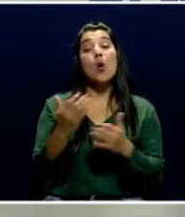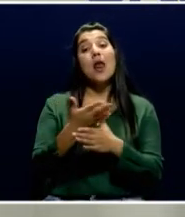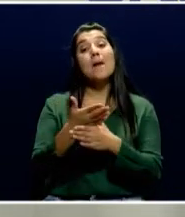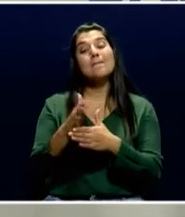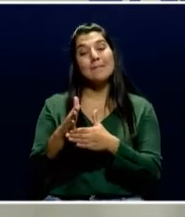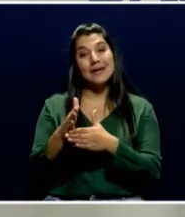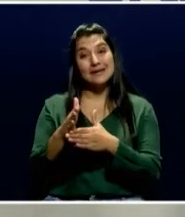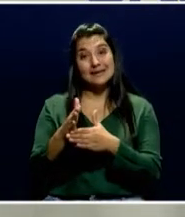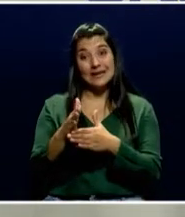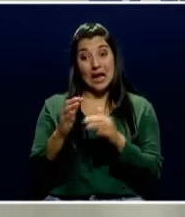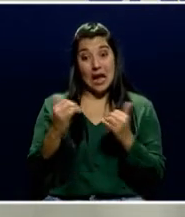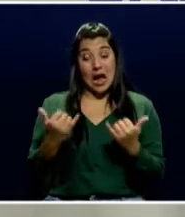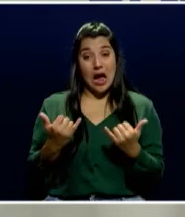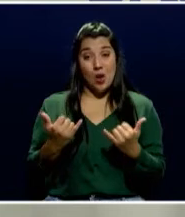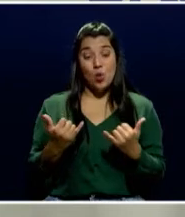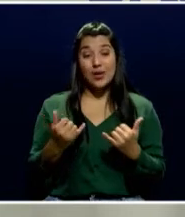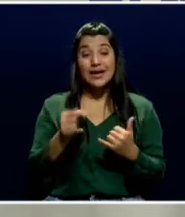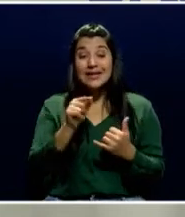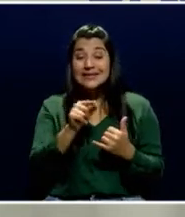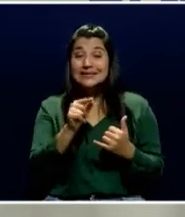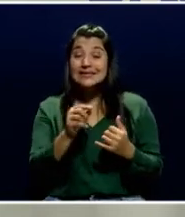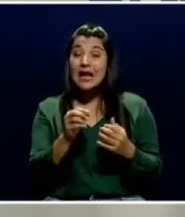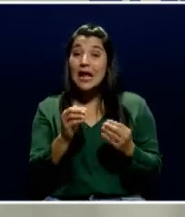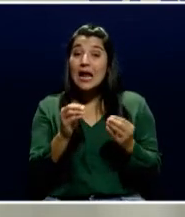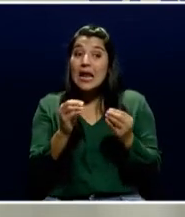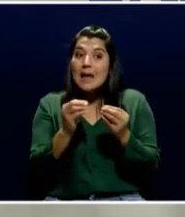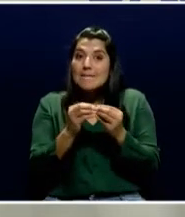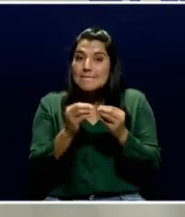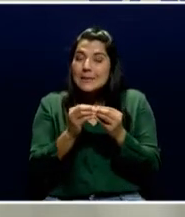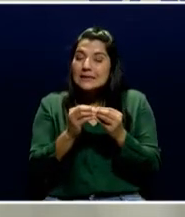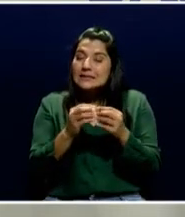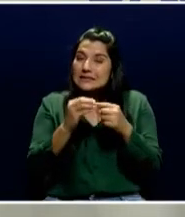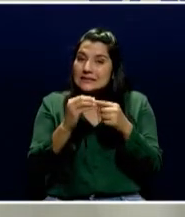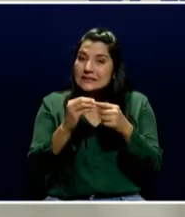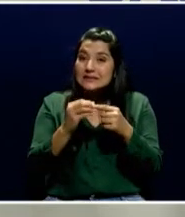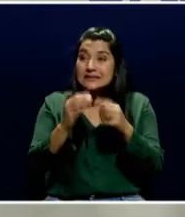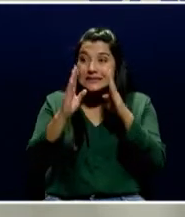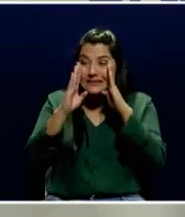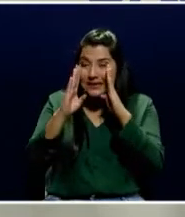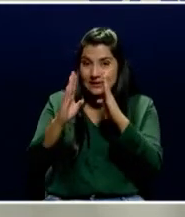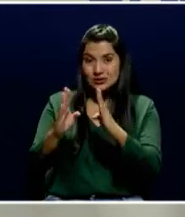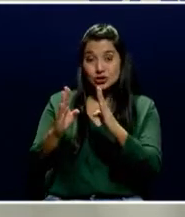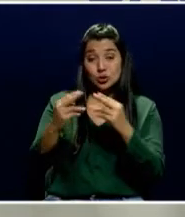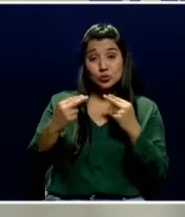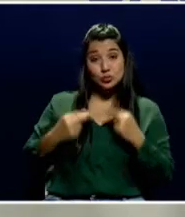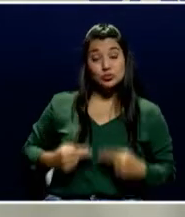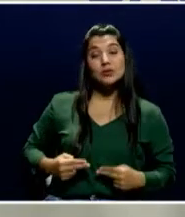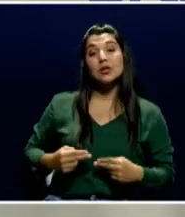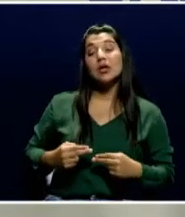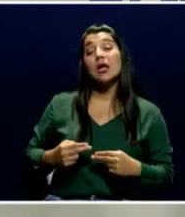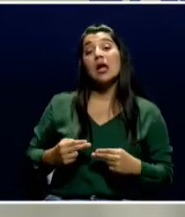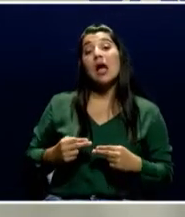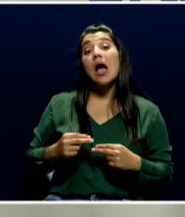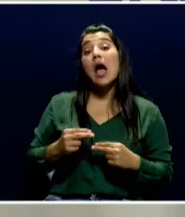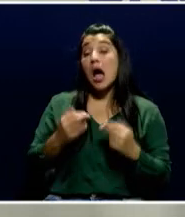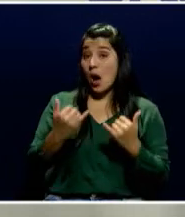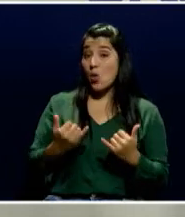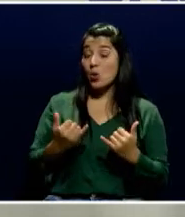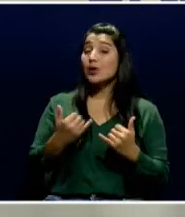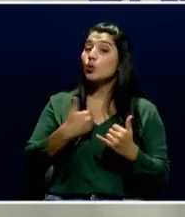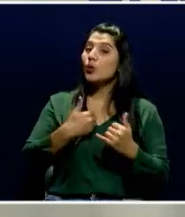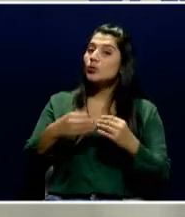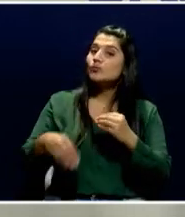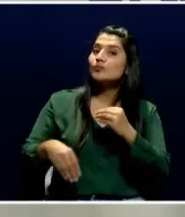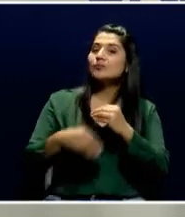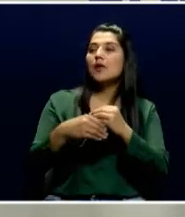fase más que nosotros llamamos de primera respuesta, de atención humanitaria, en esta fase también se han tenido que integrar